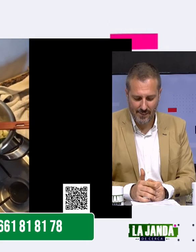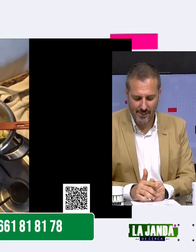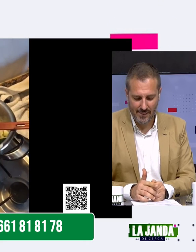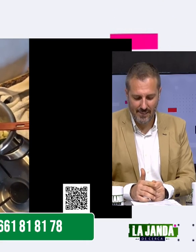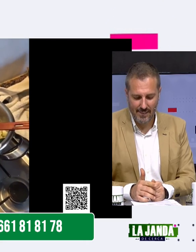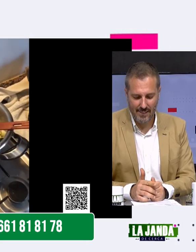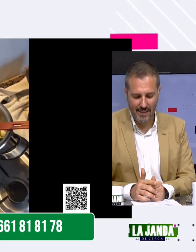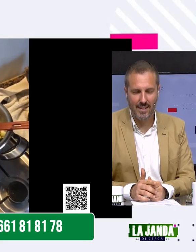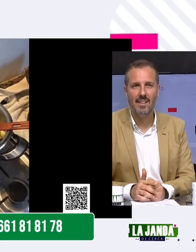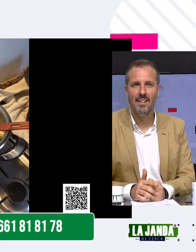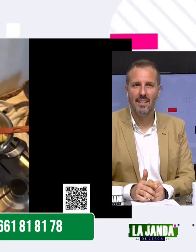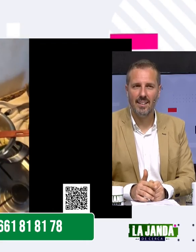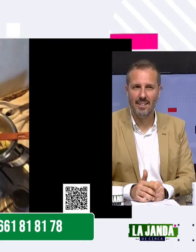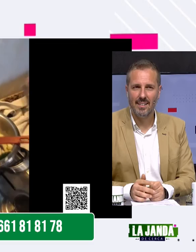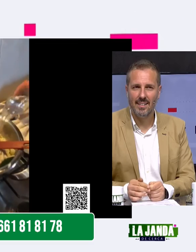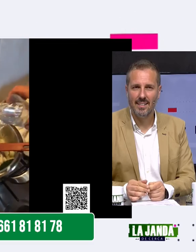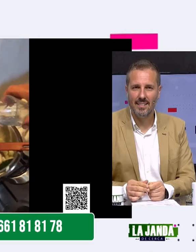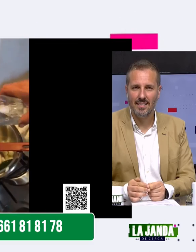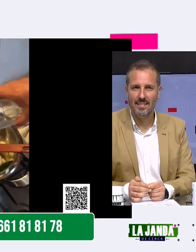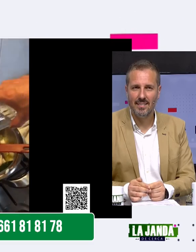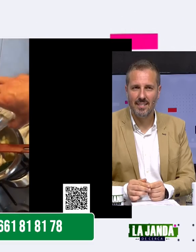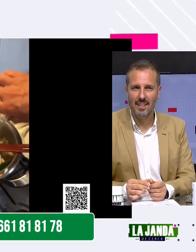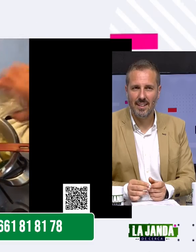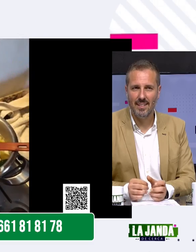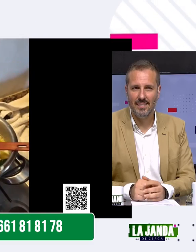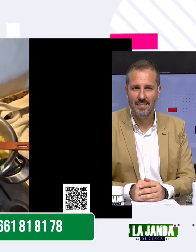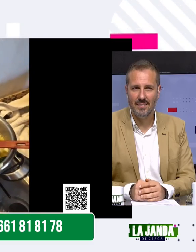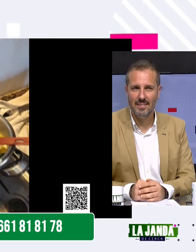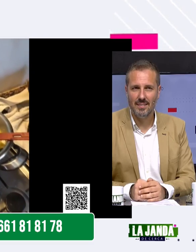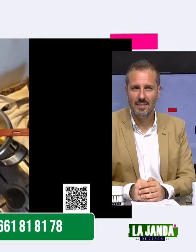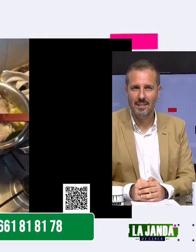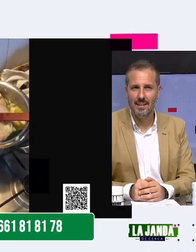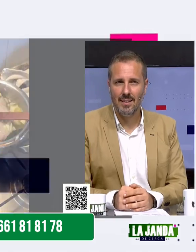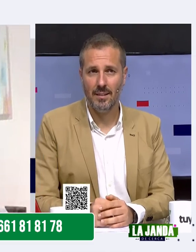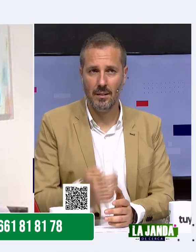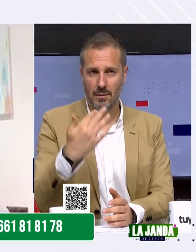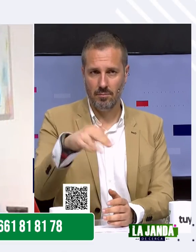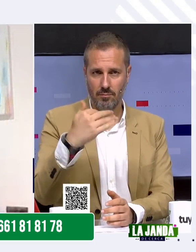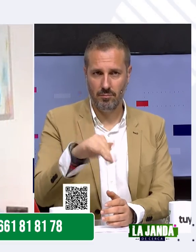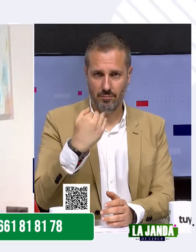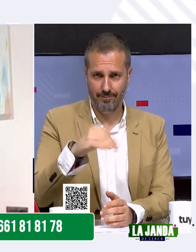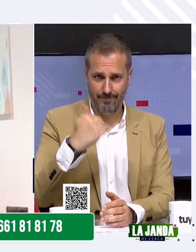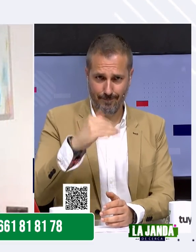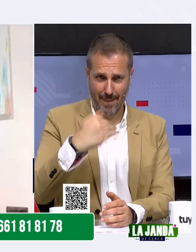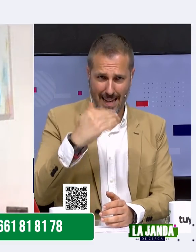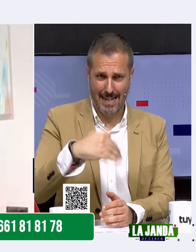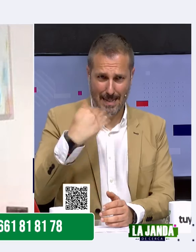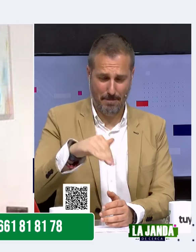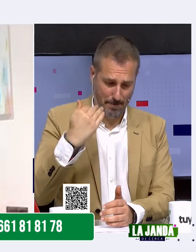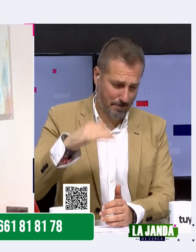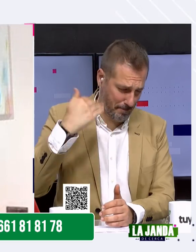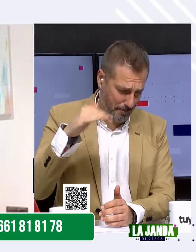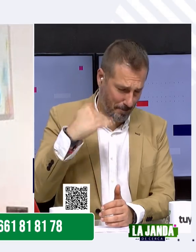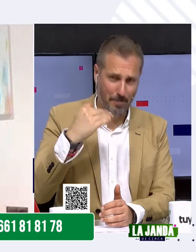si digo que tenemos algunas cositas también que nos han ido llegando y que las veremos el lunes y que todo el mundo